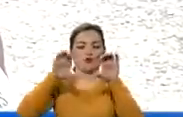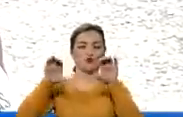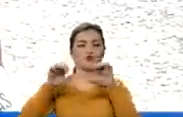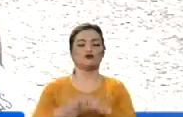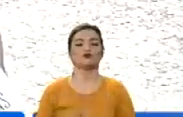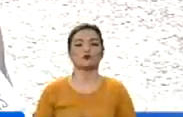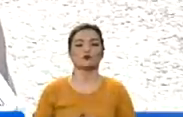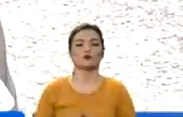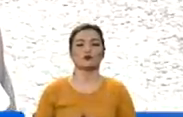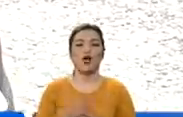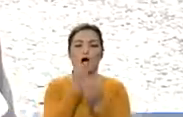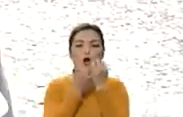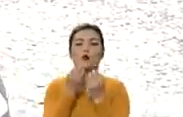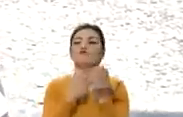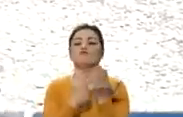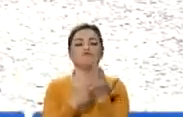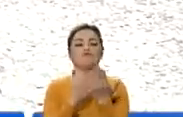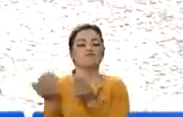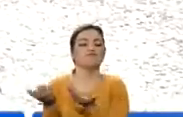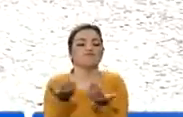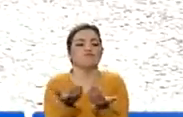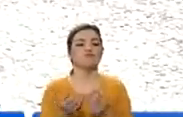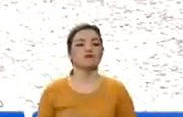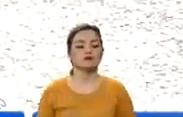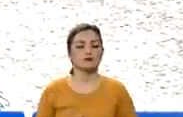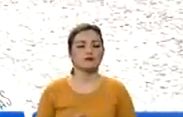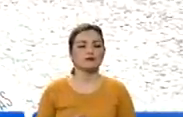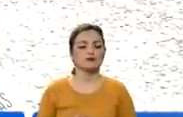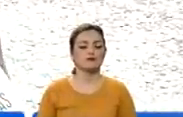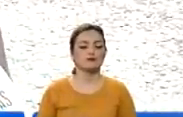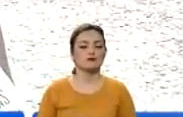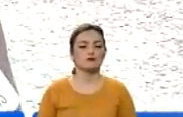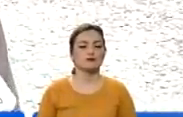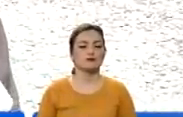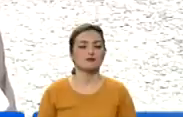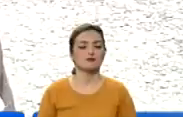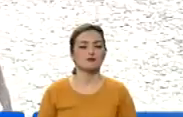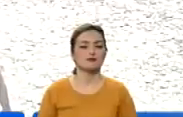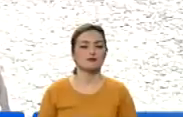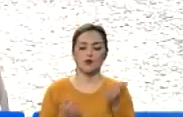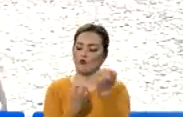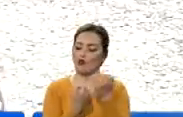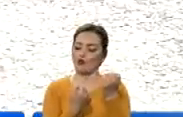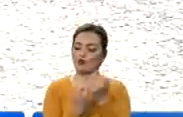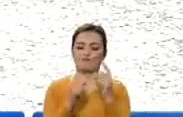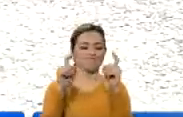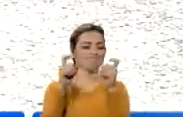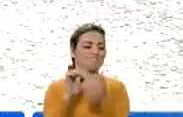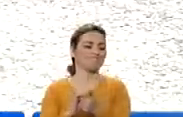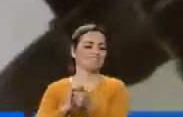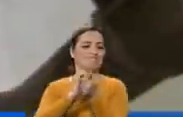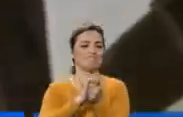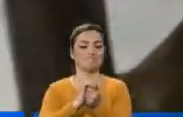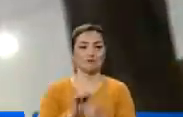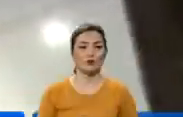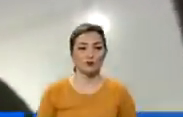de alimentos no perecibles pueden traer para que apoyar esta campaña de solidaridad que estamos